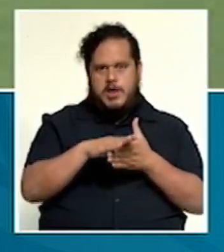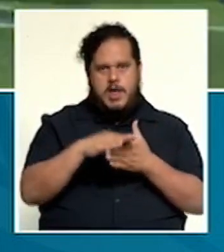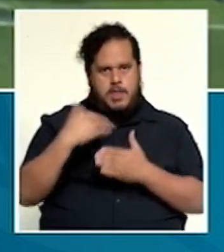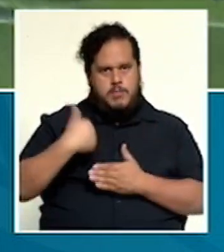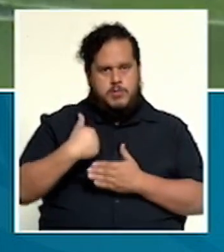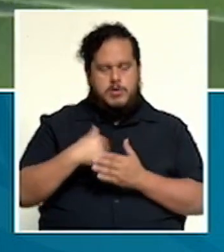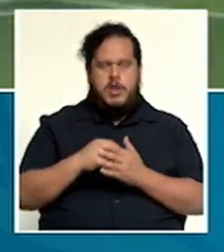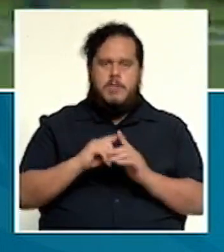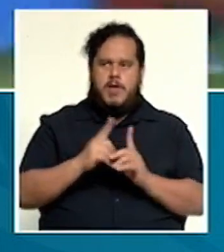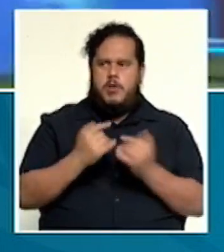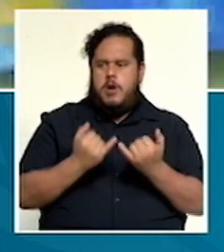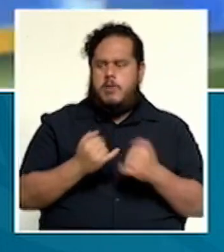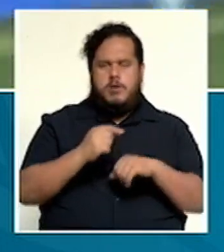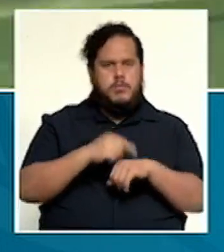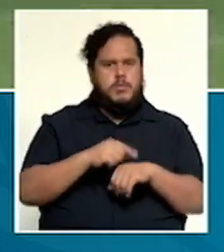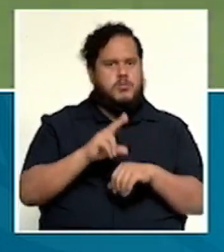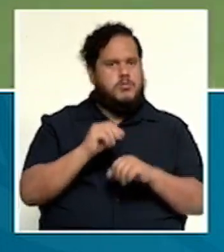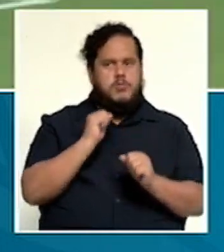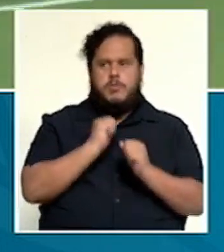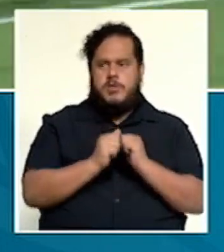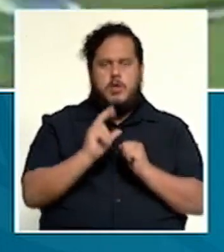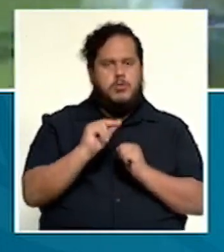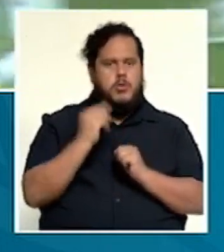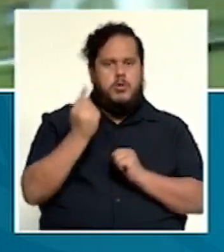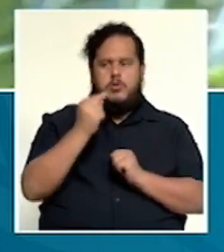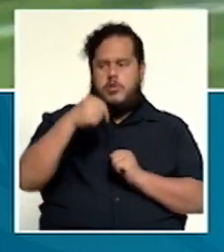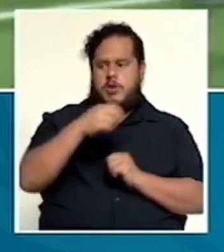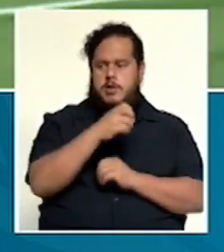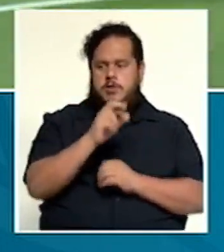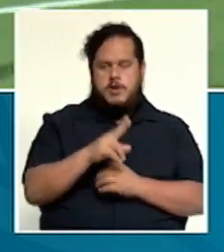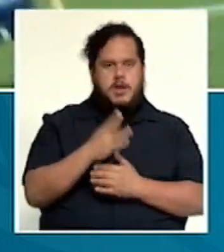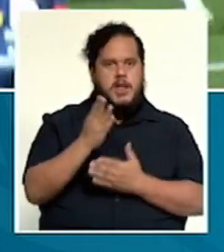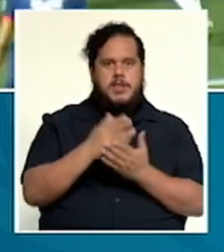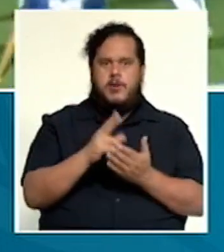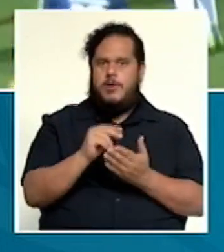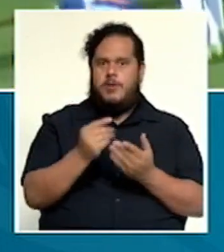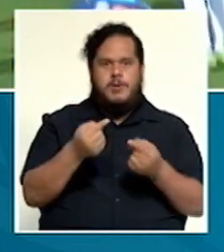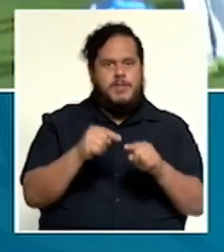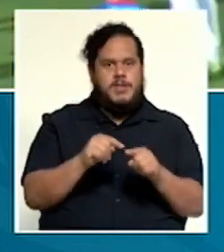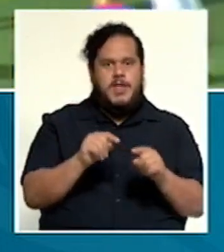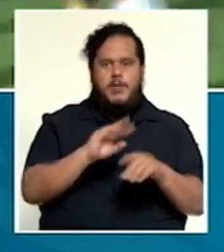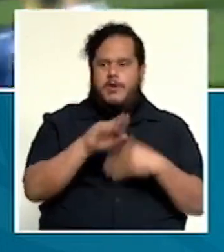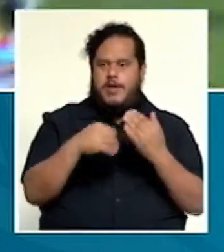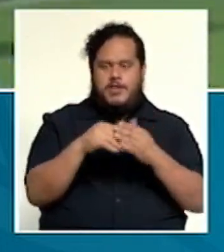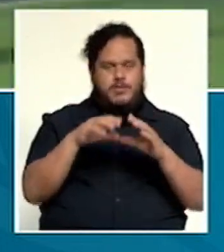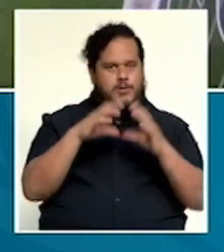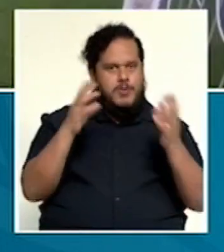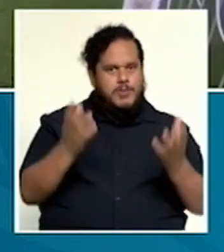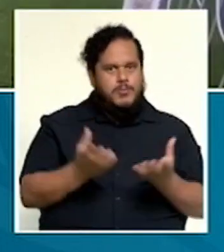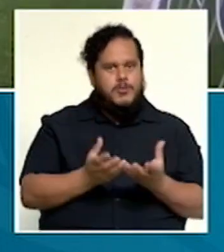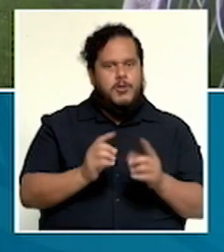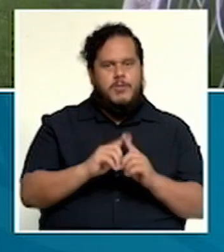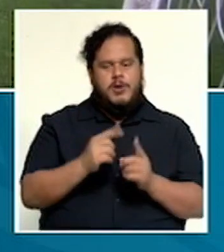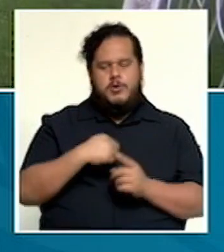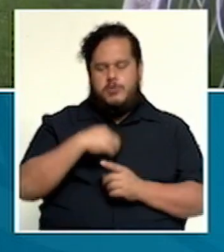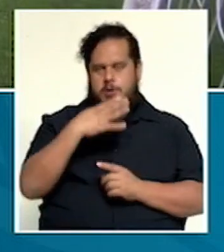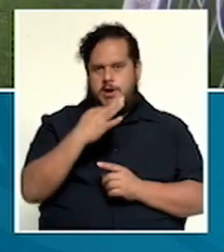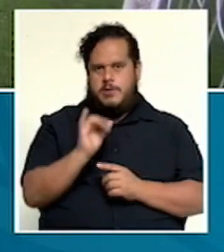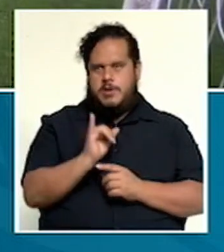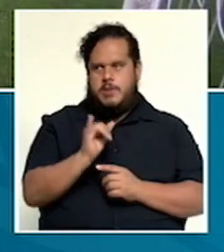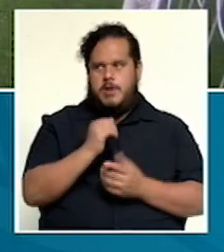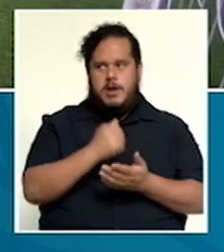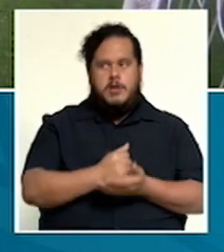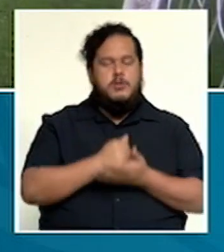hasta el momento, no ha pasado, no solo en Costa Rica, es algo que no había pasado en el mundo. Pero yo creo que también nos